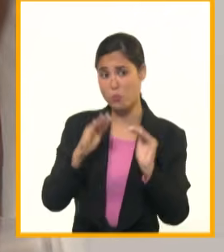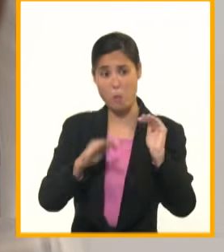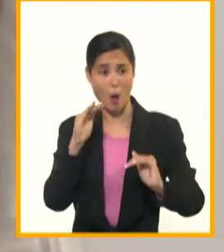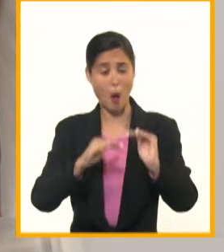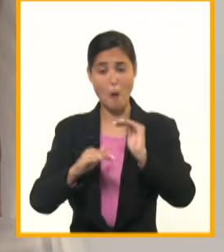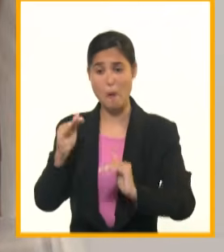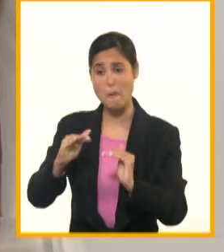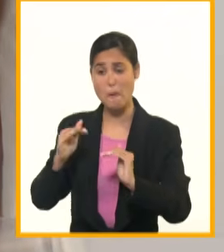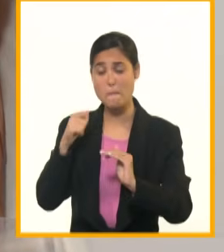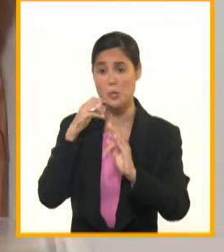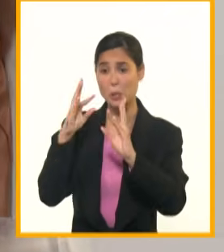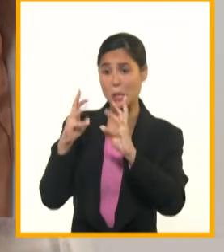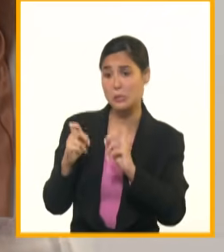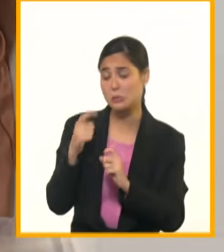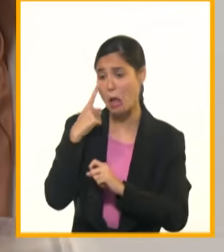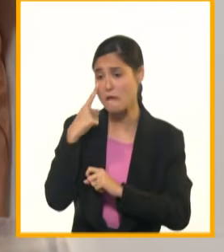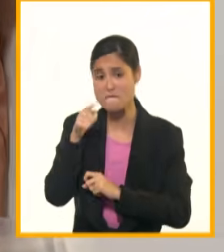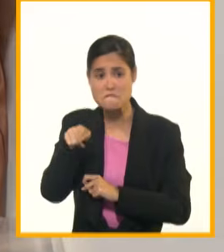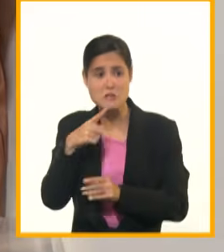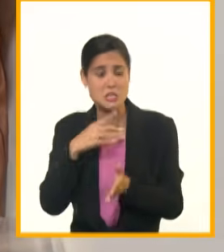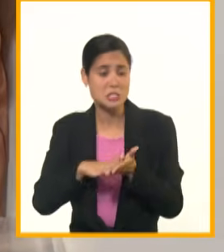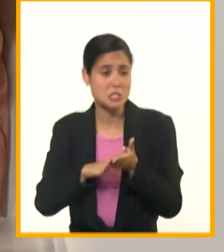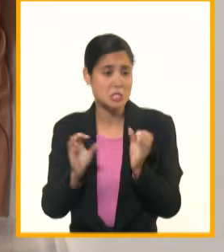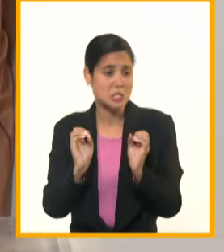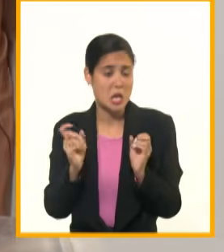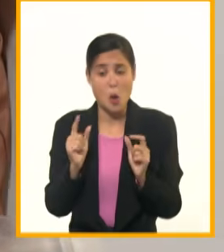industrias, que uno dice que son mini industrias, pero son industrias de alimentos.